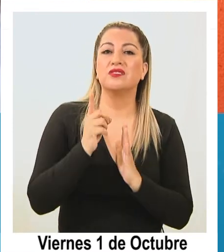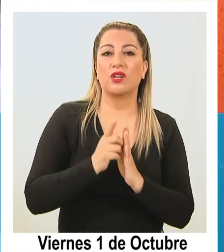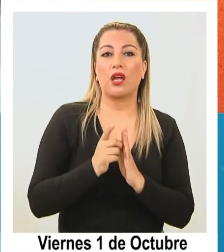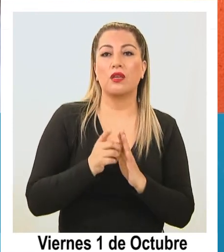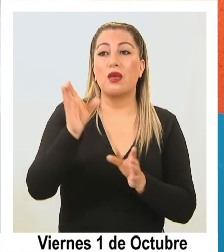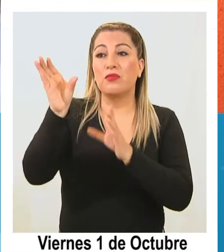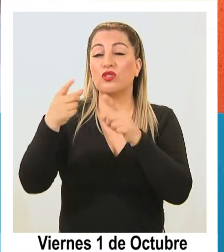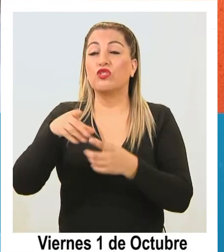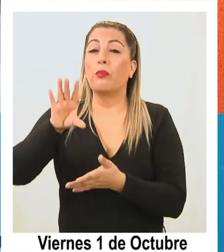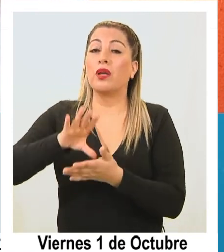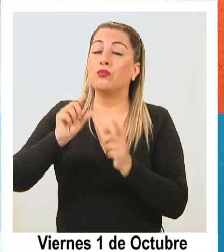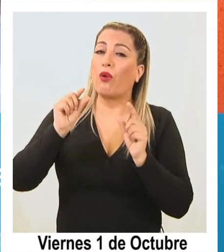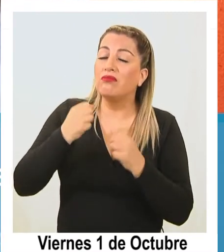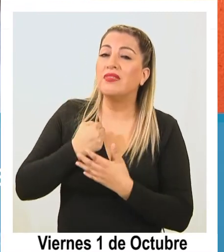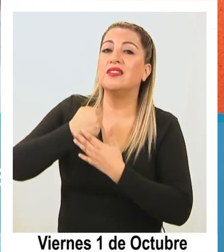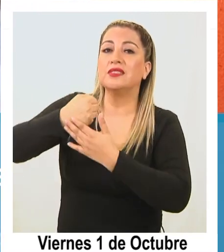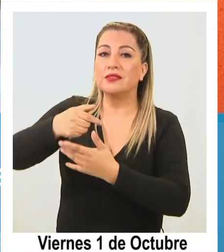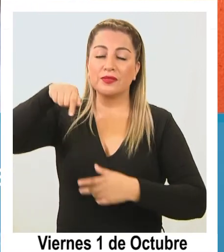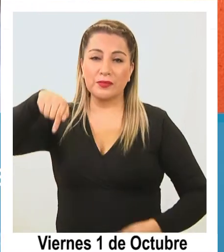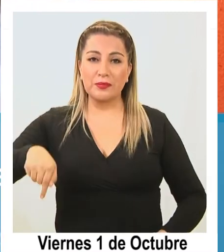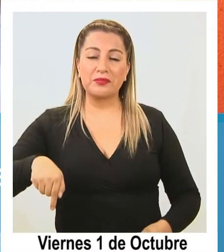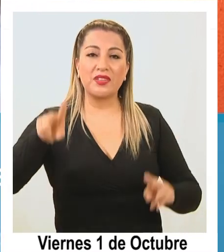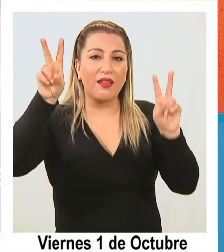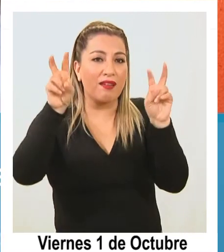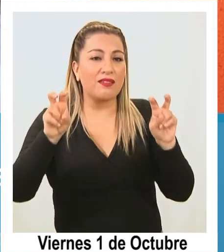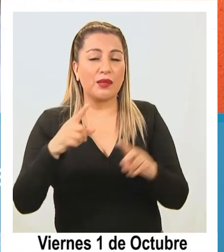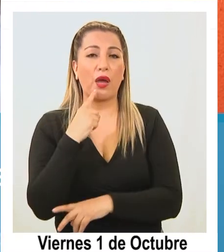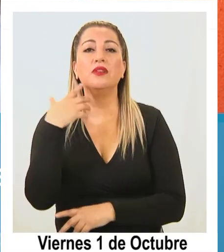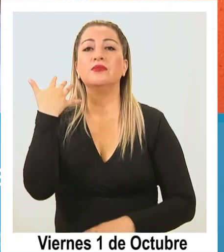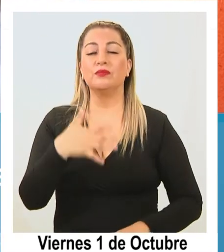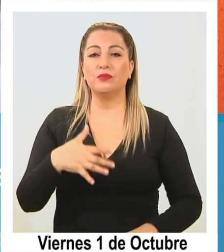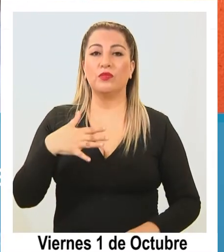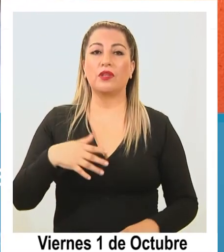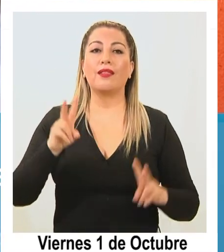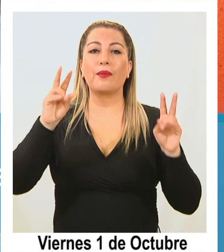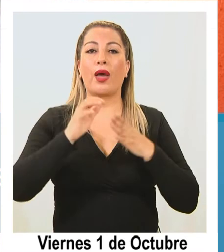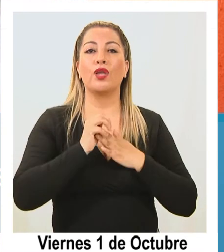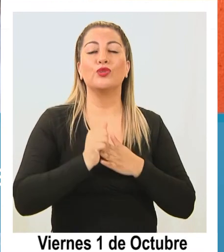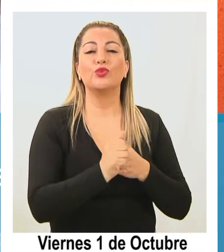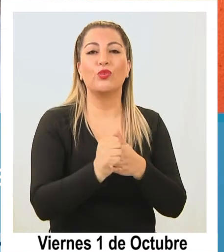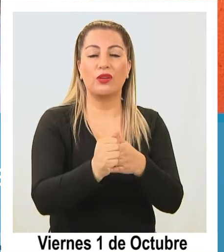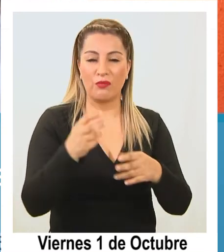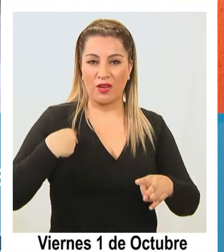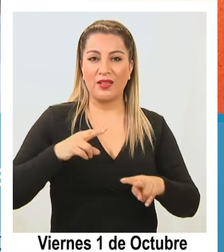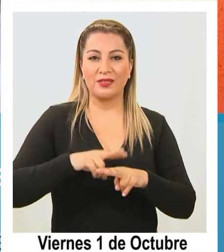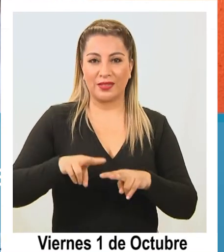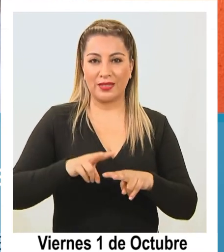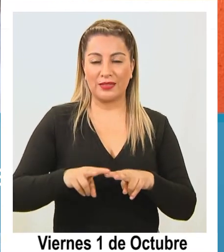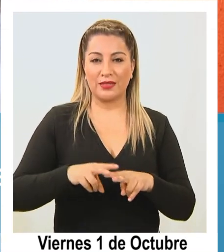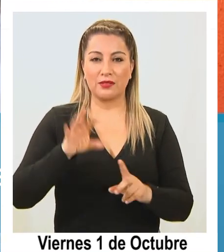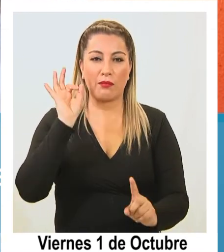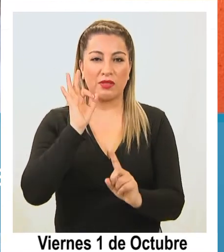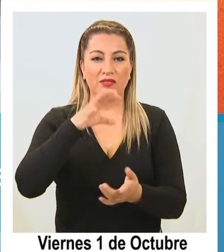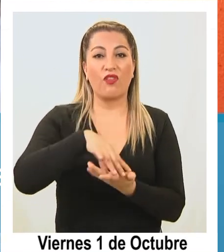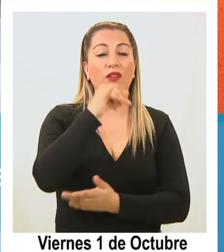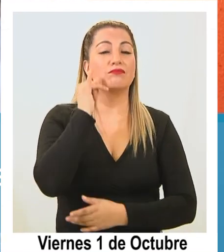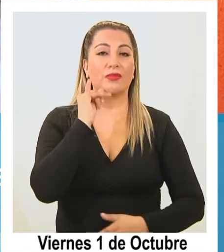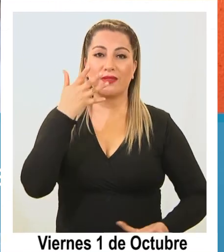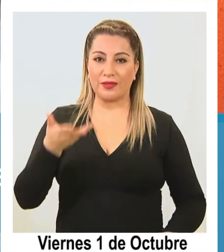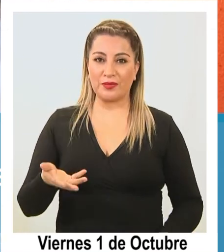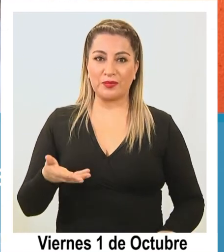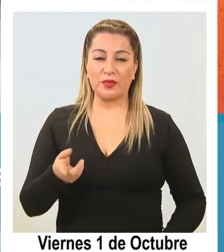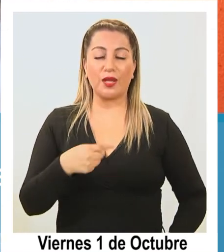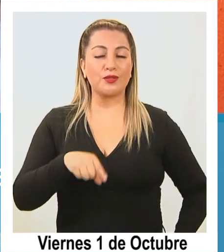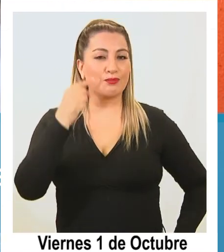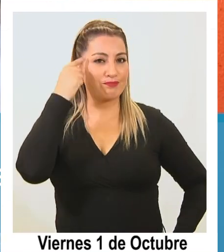migración, y sobre todo en un aspecto muy importante que es el turismo que se hace en nuestra región, en particular en Iquique, y por lo tanto